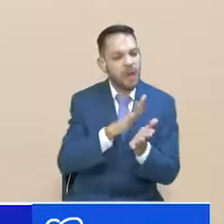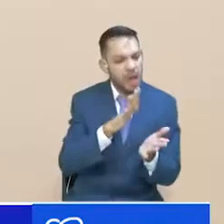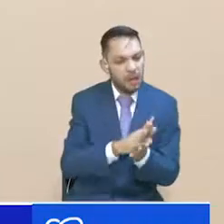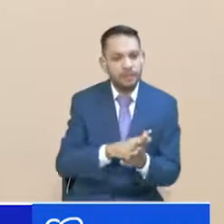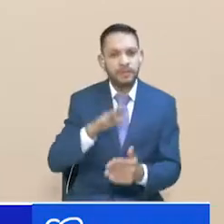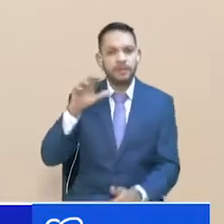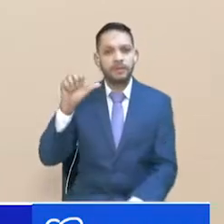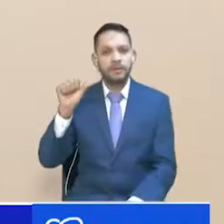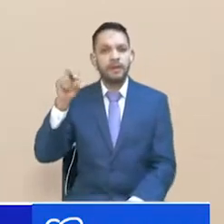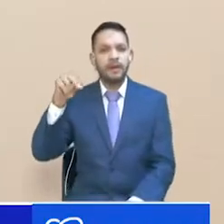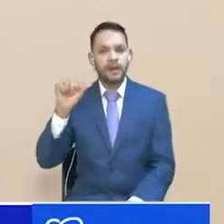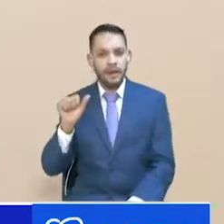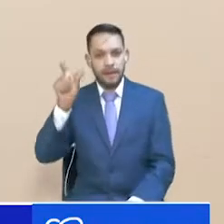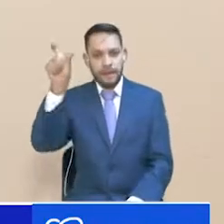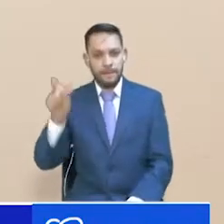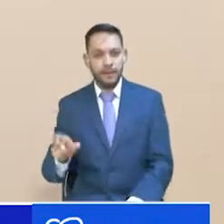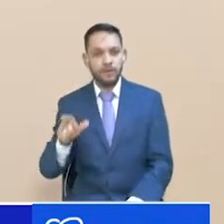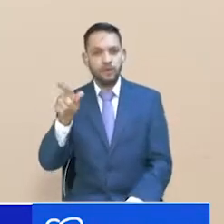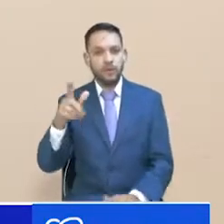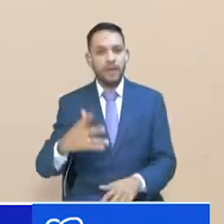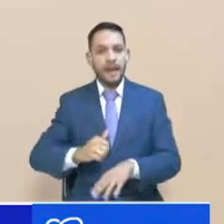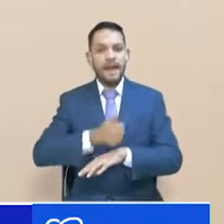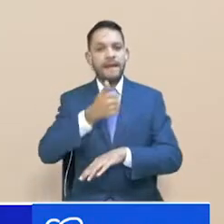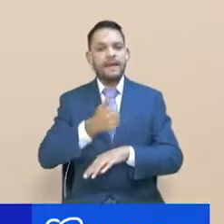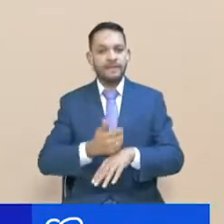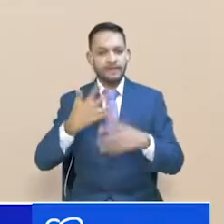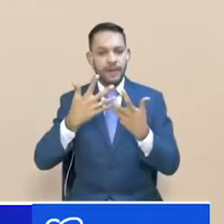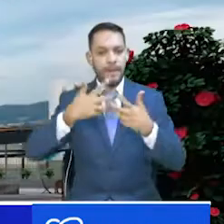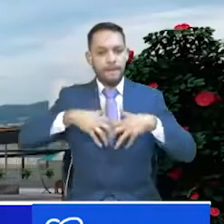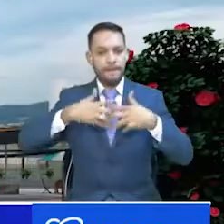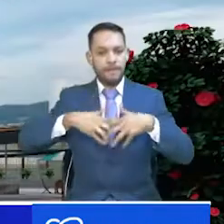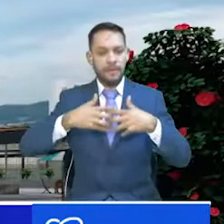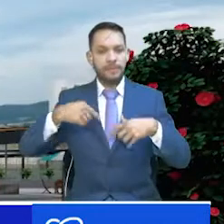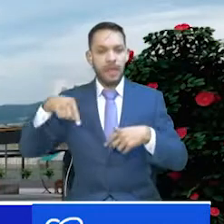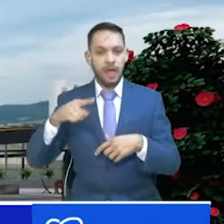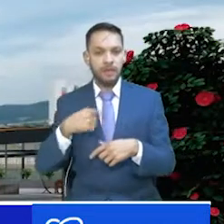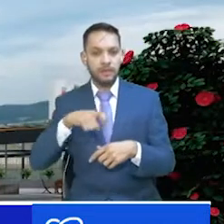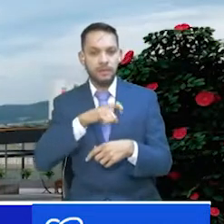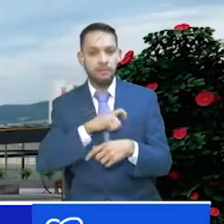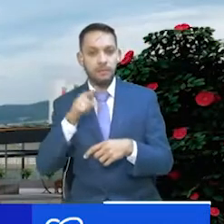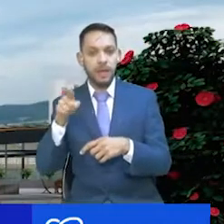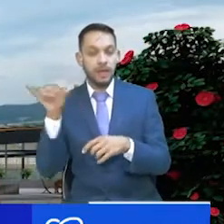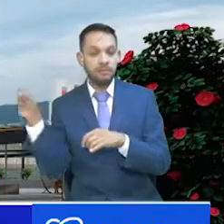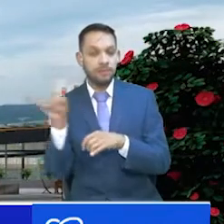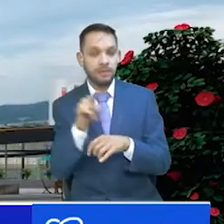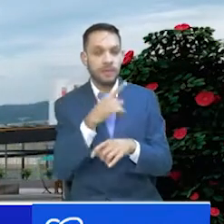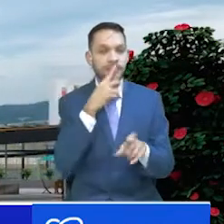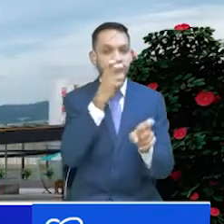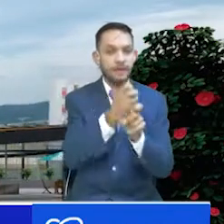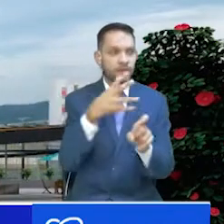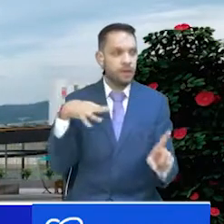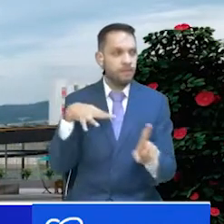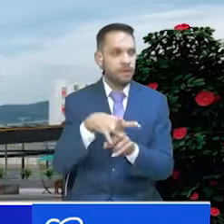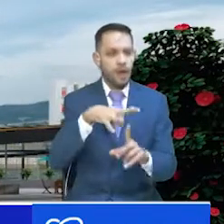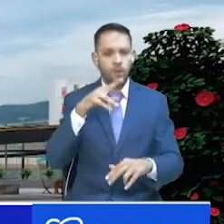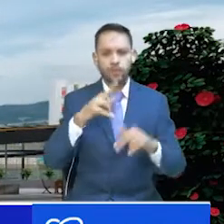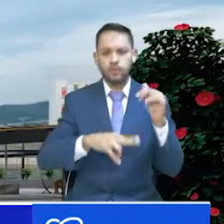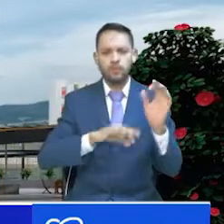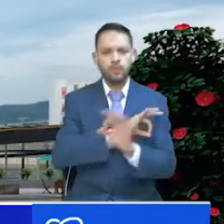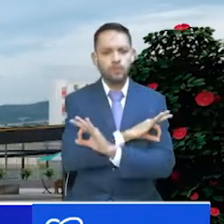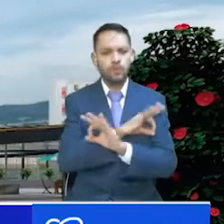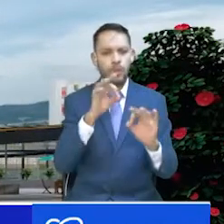canarias que es la representante de esta constructora aquí en español los proyectos habitacionales jamás se construyeron